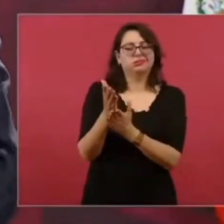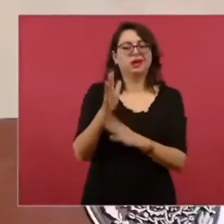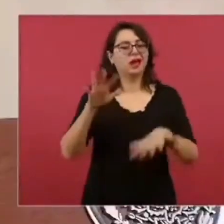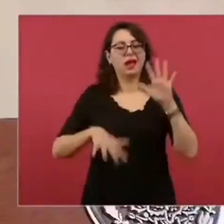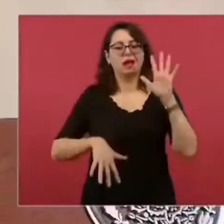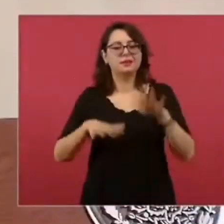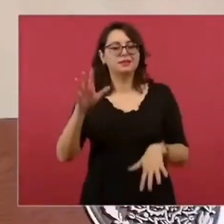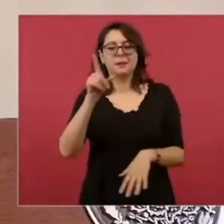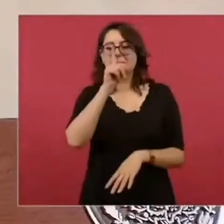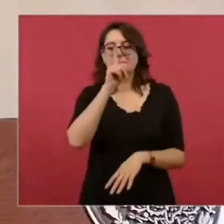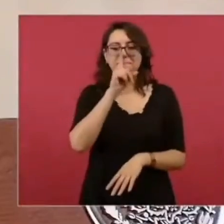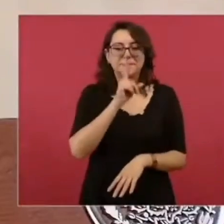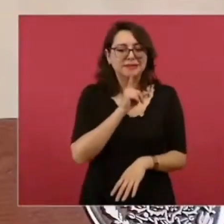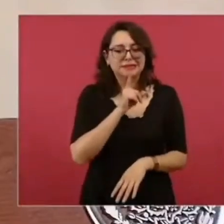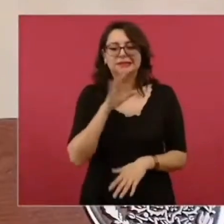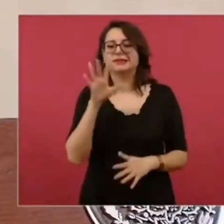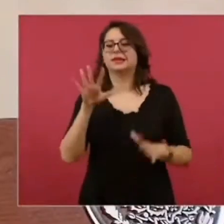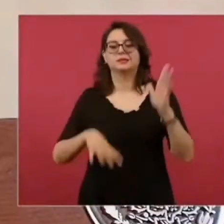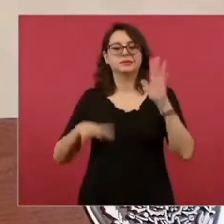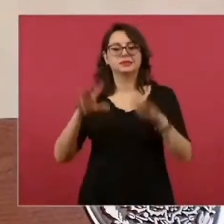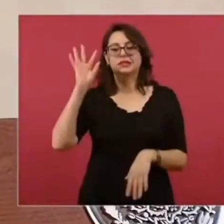Son amigos